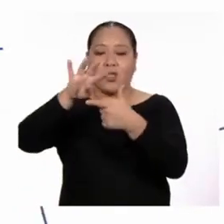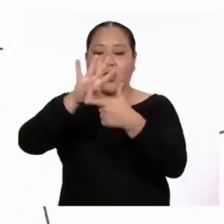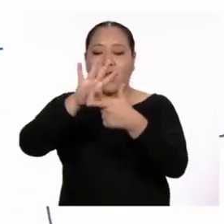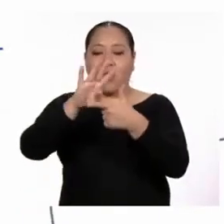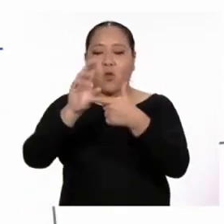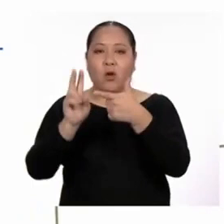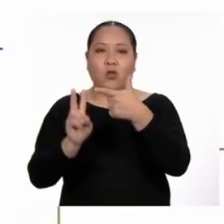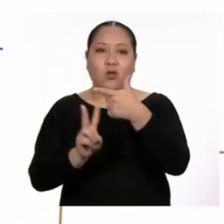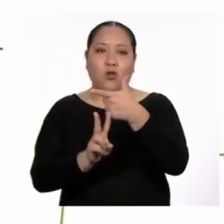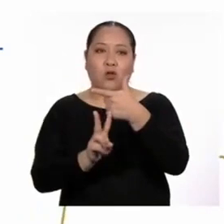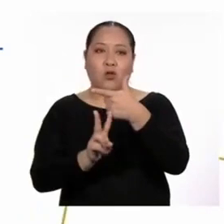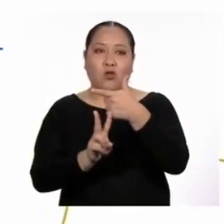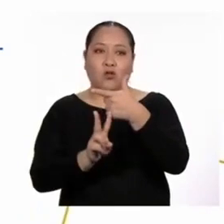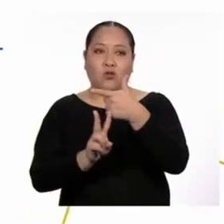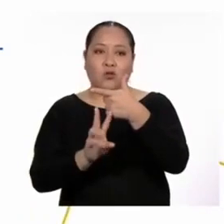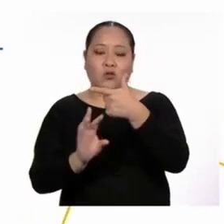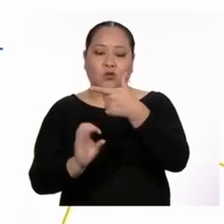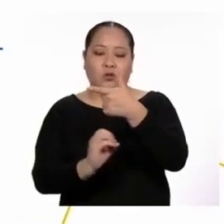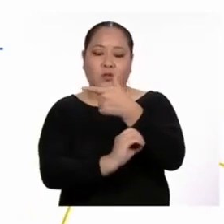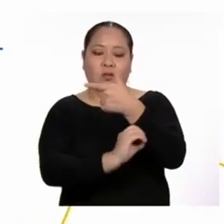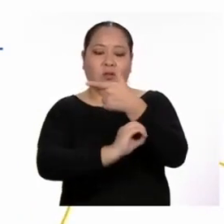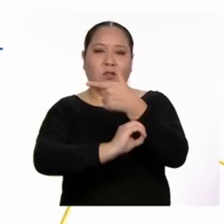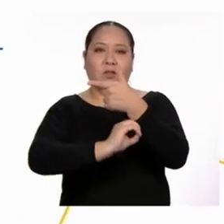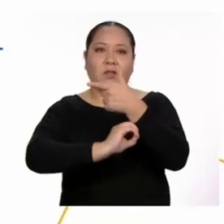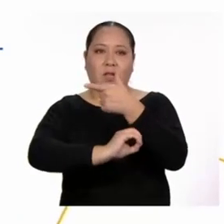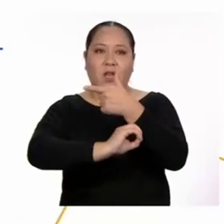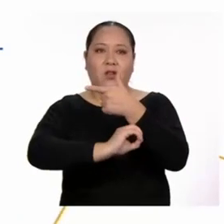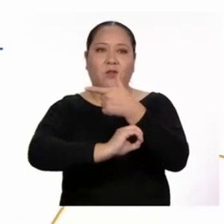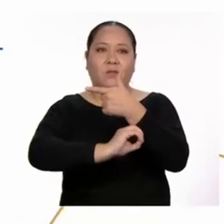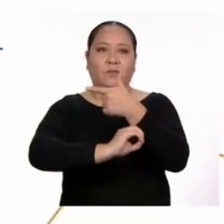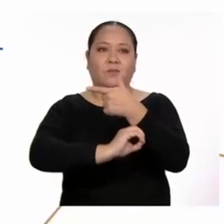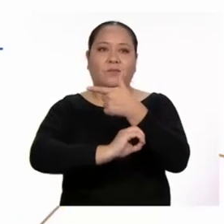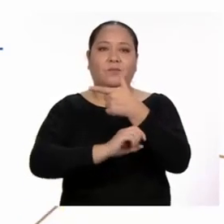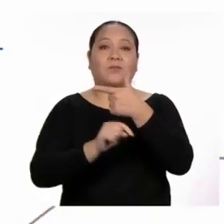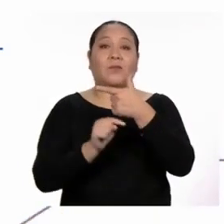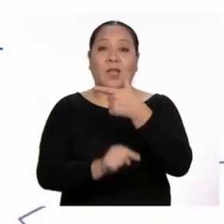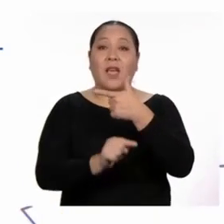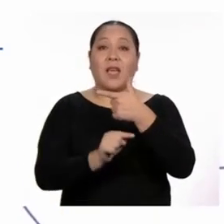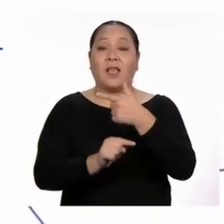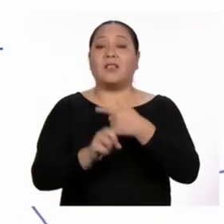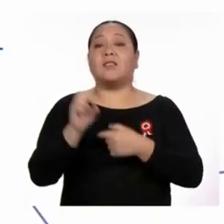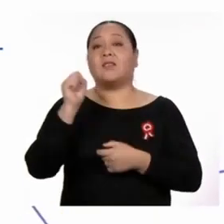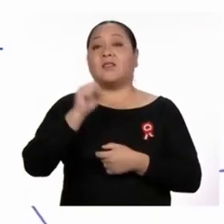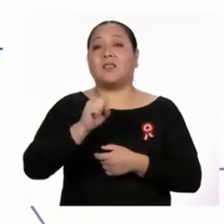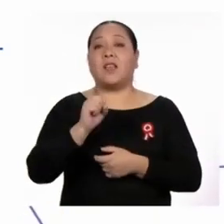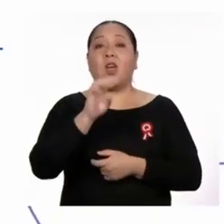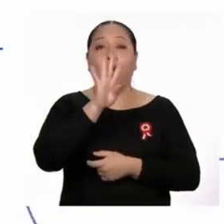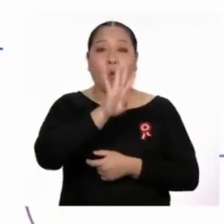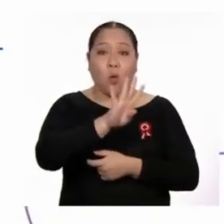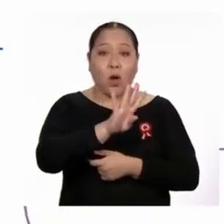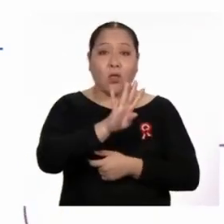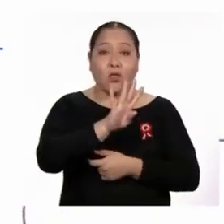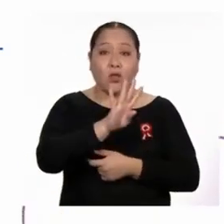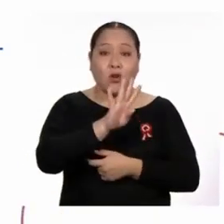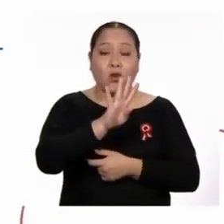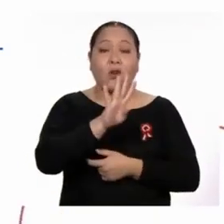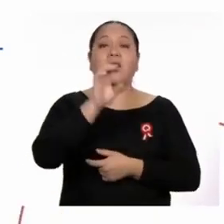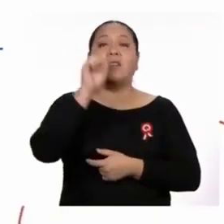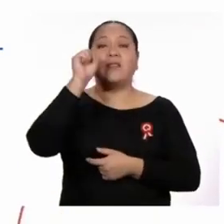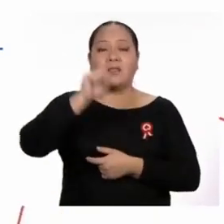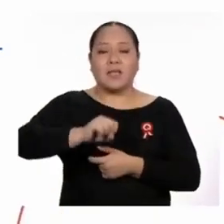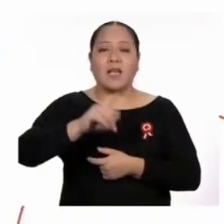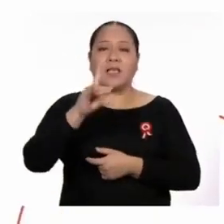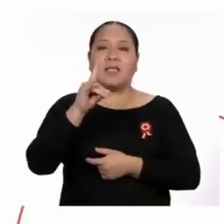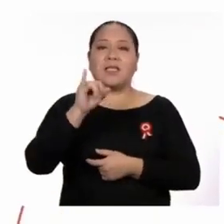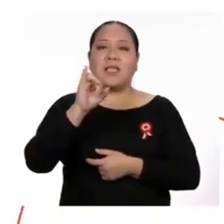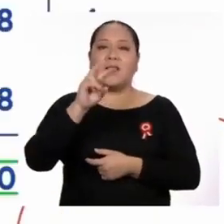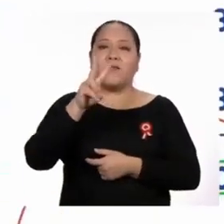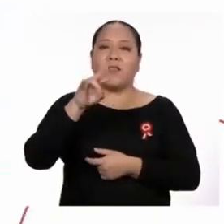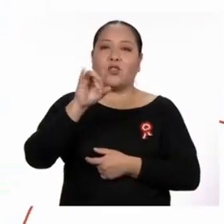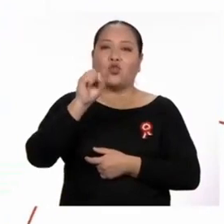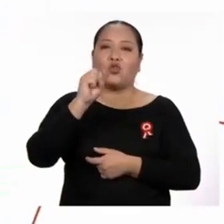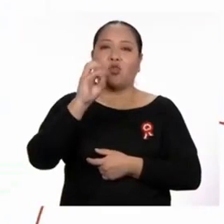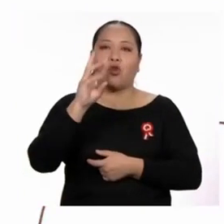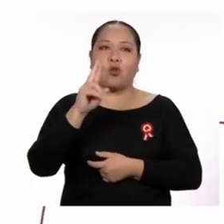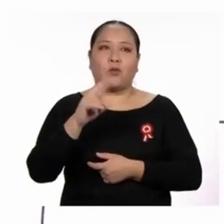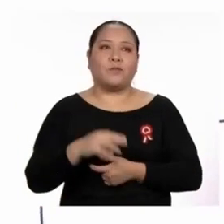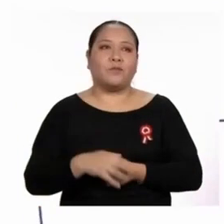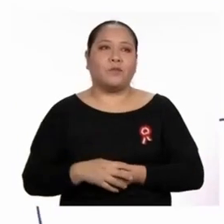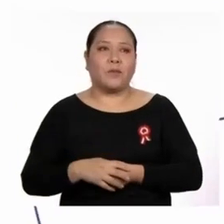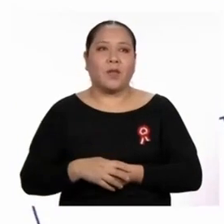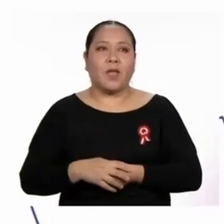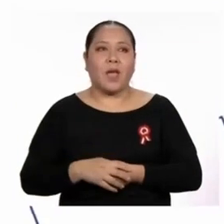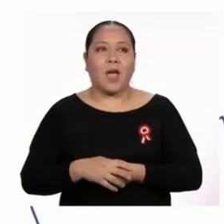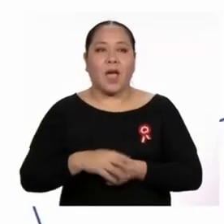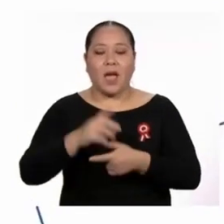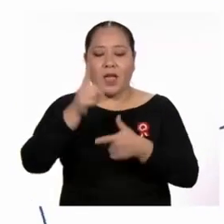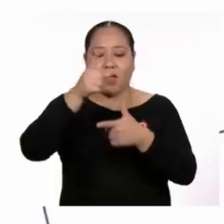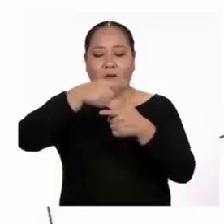2 y el residuo es 0. Entonces, 4 es divisor. Al dividir